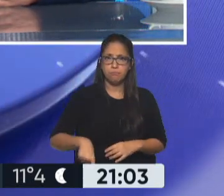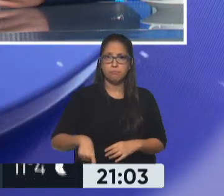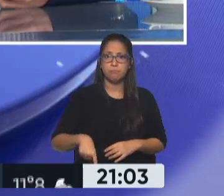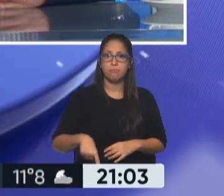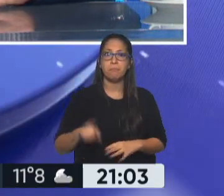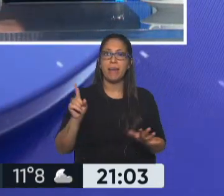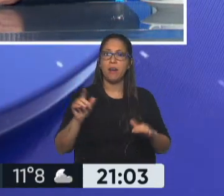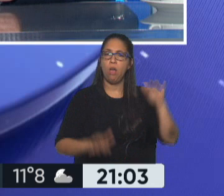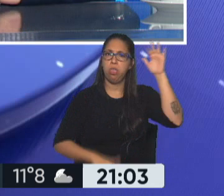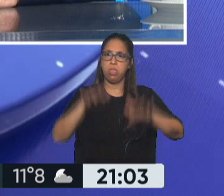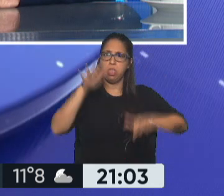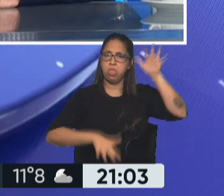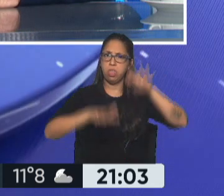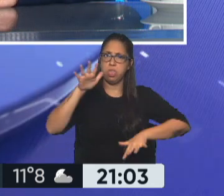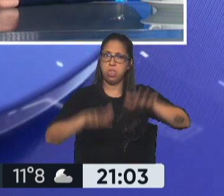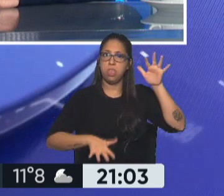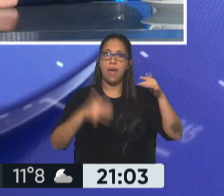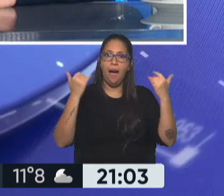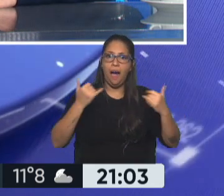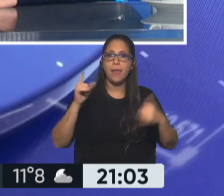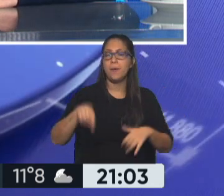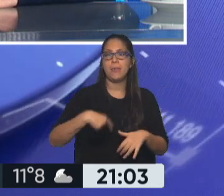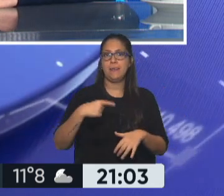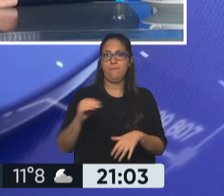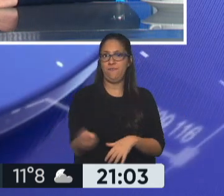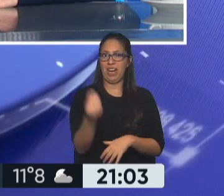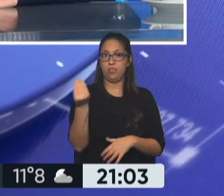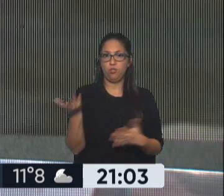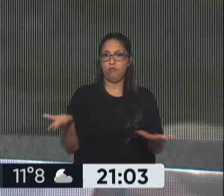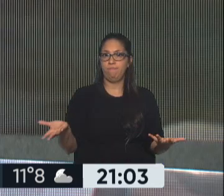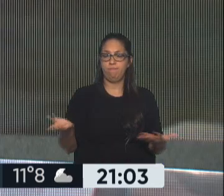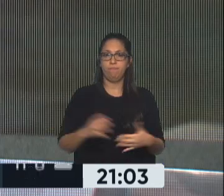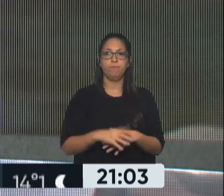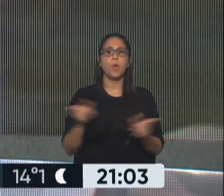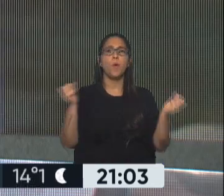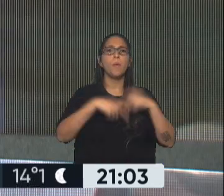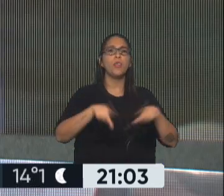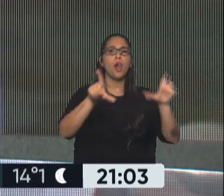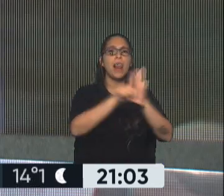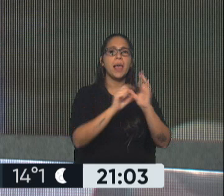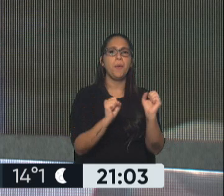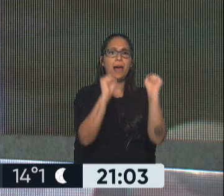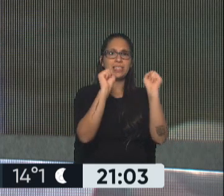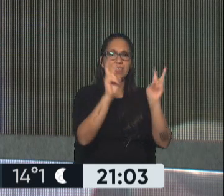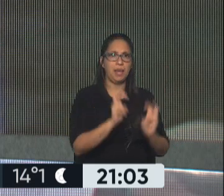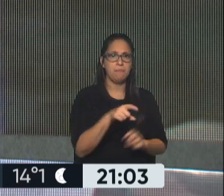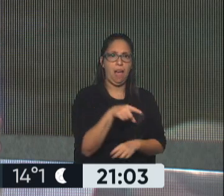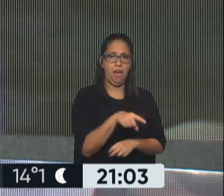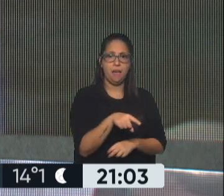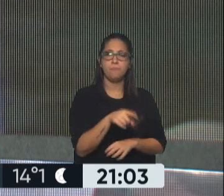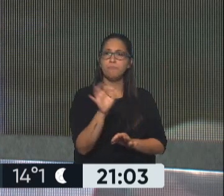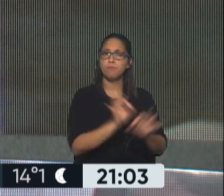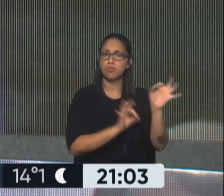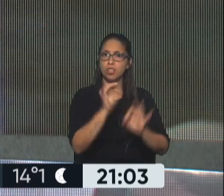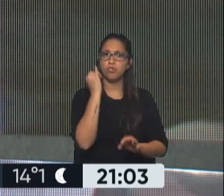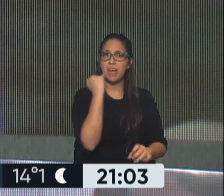los vaivenes claramente en ese sentido funcionan mal. Bueno, a ver, volviendo a la ley base, Gabriel, recordemos que es un proyecto que ya cuenta